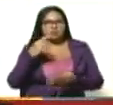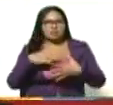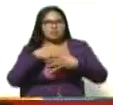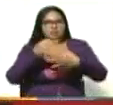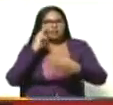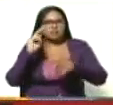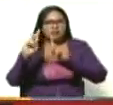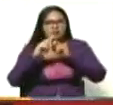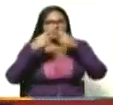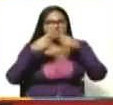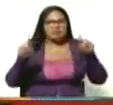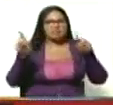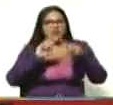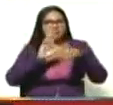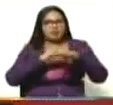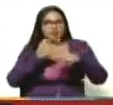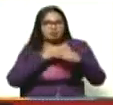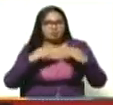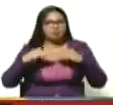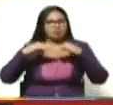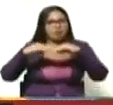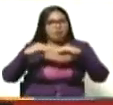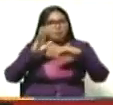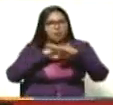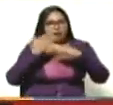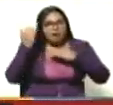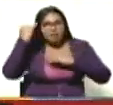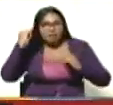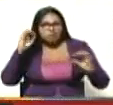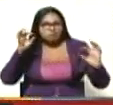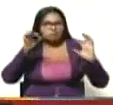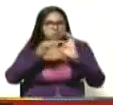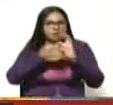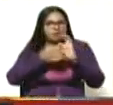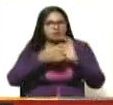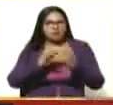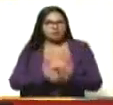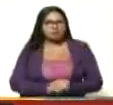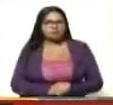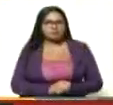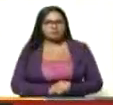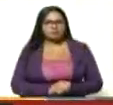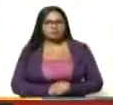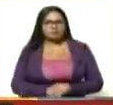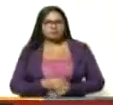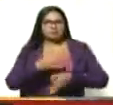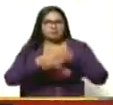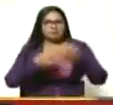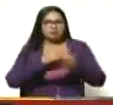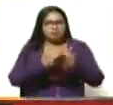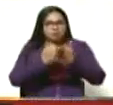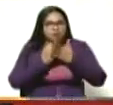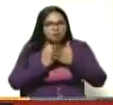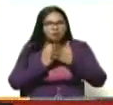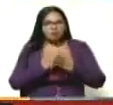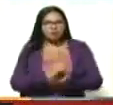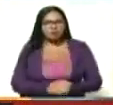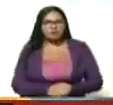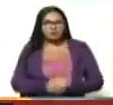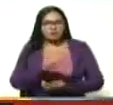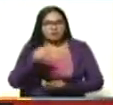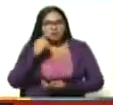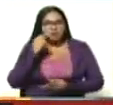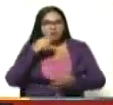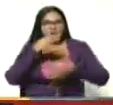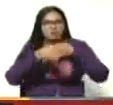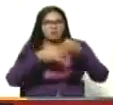vernos diferente, porque no tenemos diferentes ideas. Después de todo, la palabra hablada nos ayuda. Si ustedes no